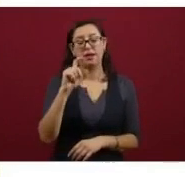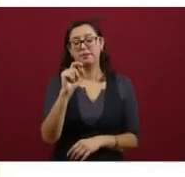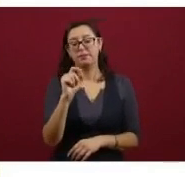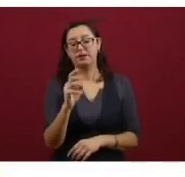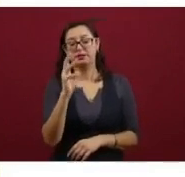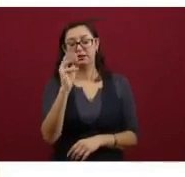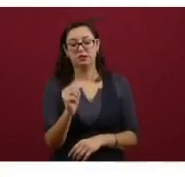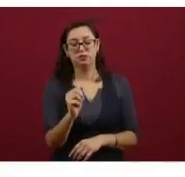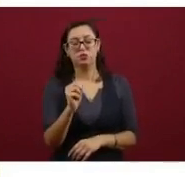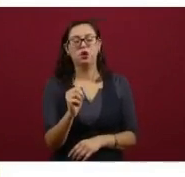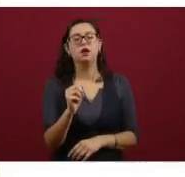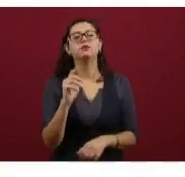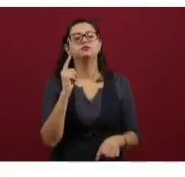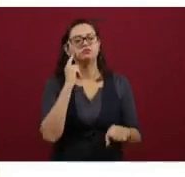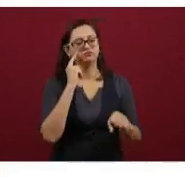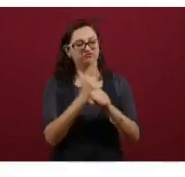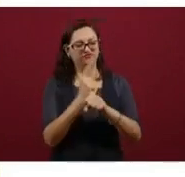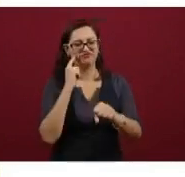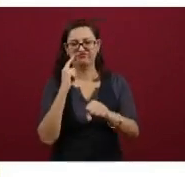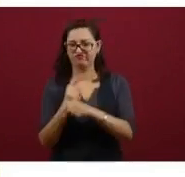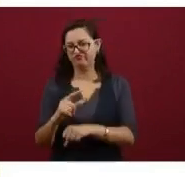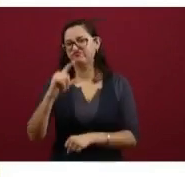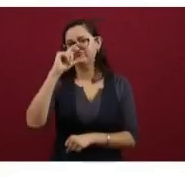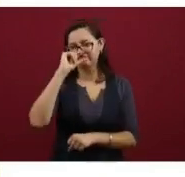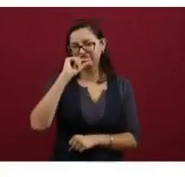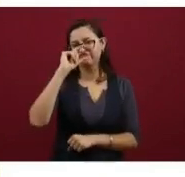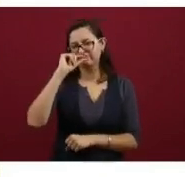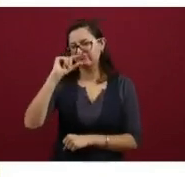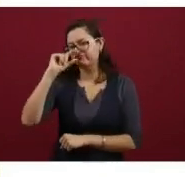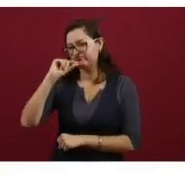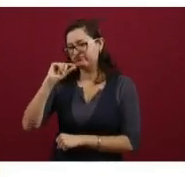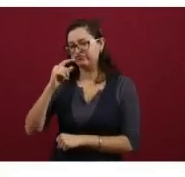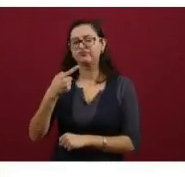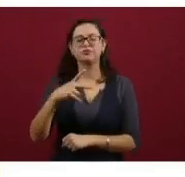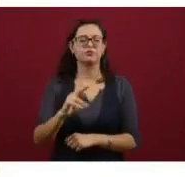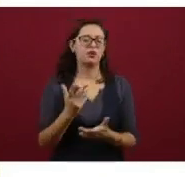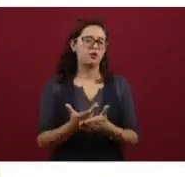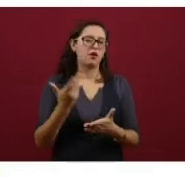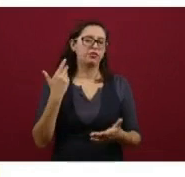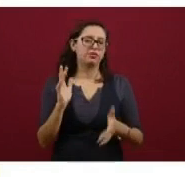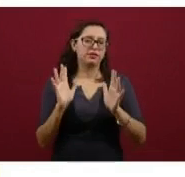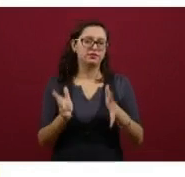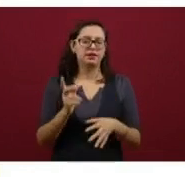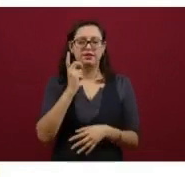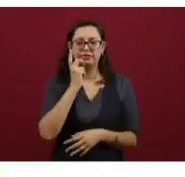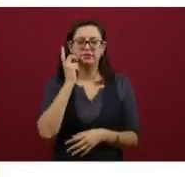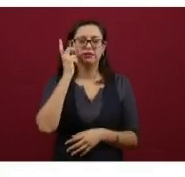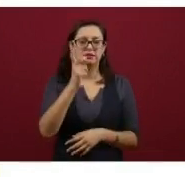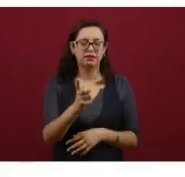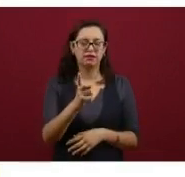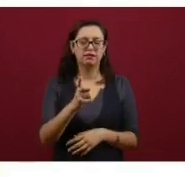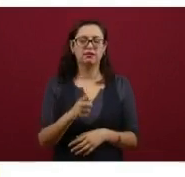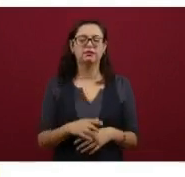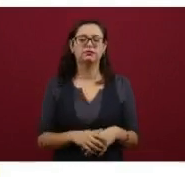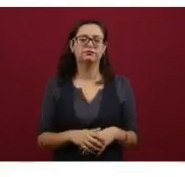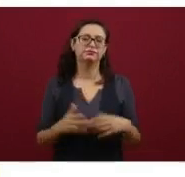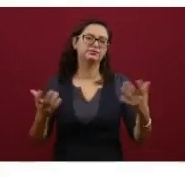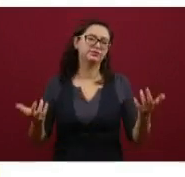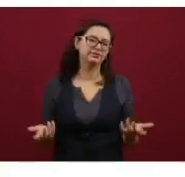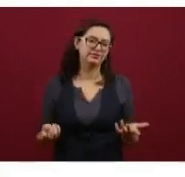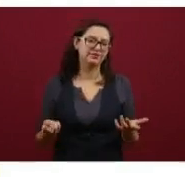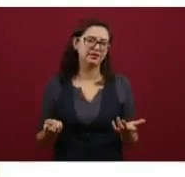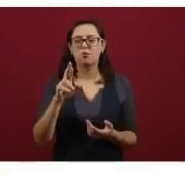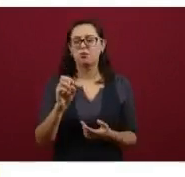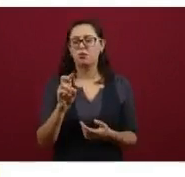29 gasolineras se encontraron con irregularidades. Pero ya habíamos comentado que casualmente los verificadores